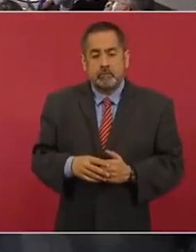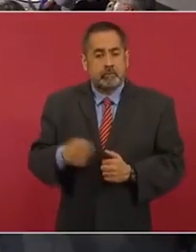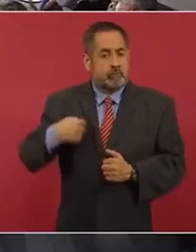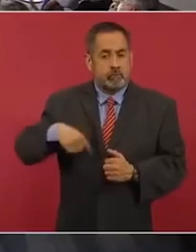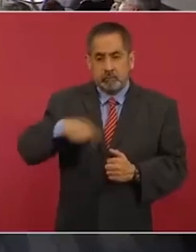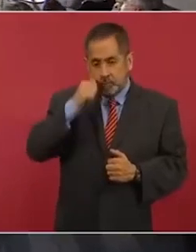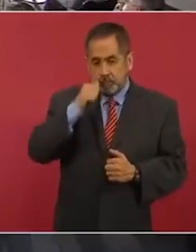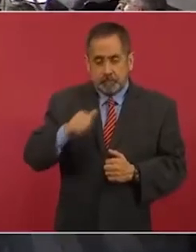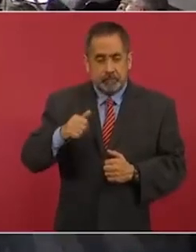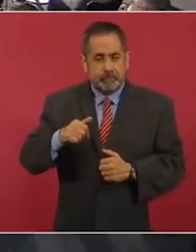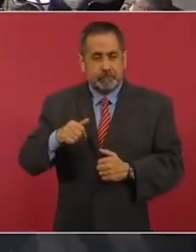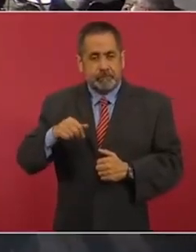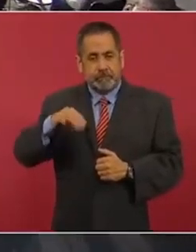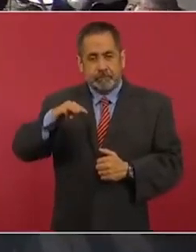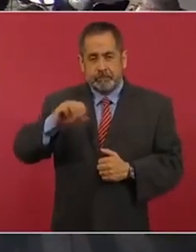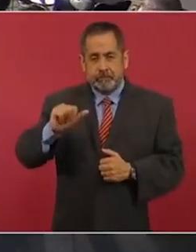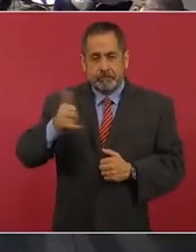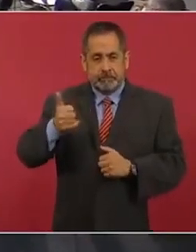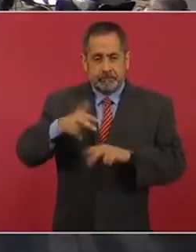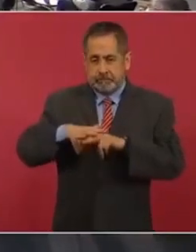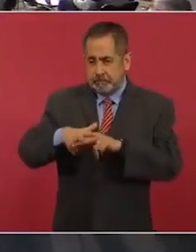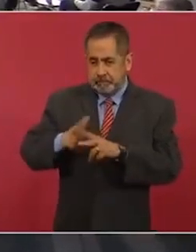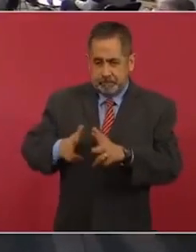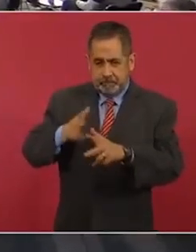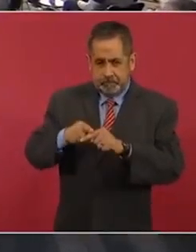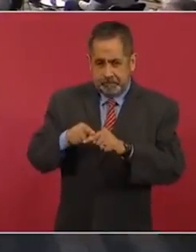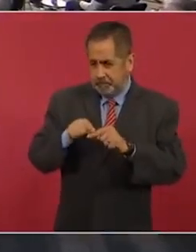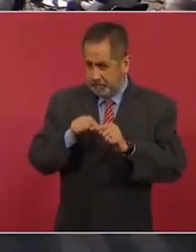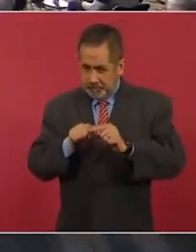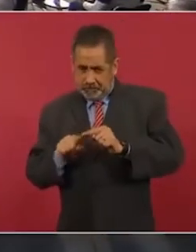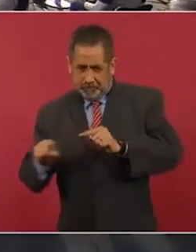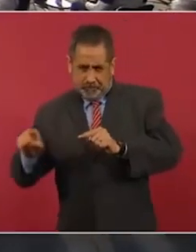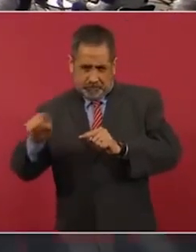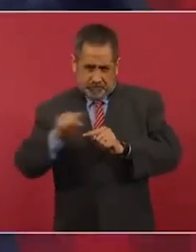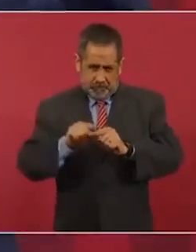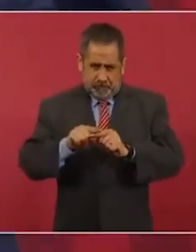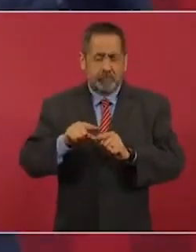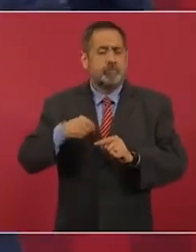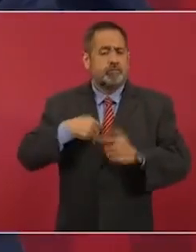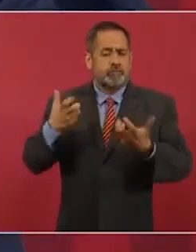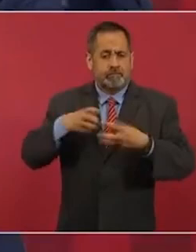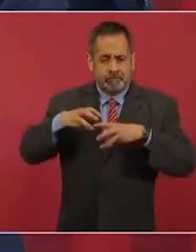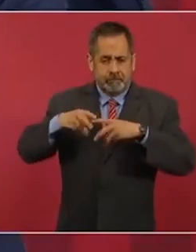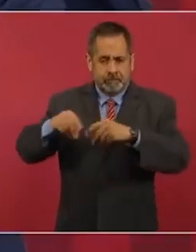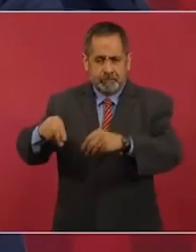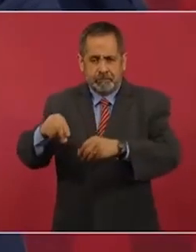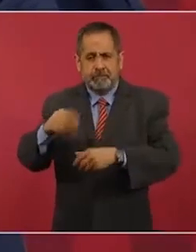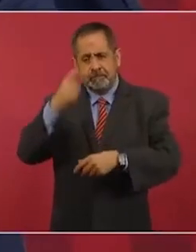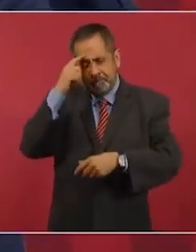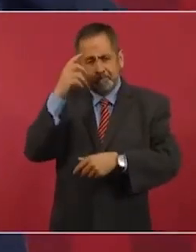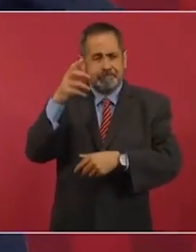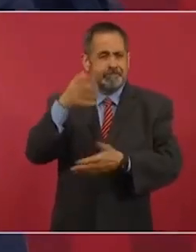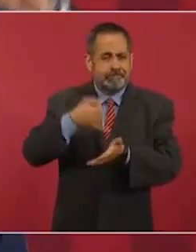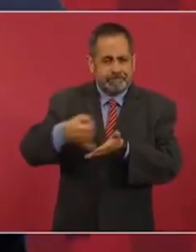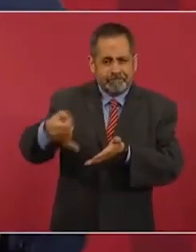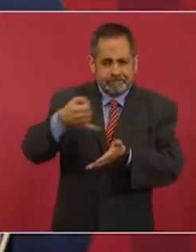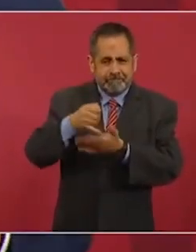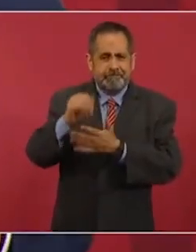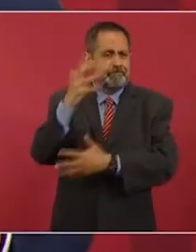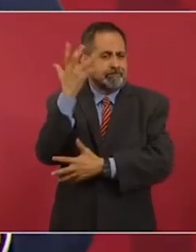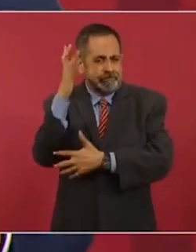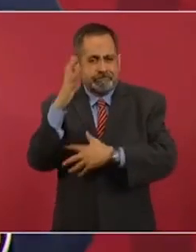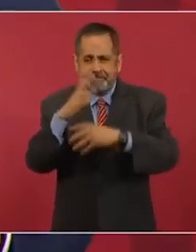la ruta del Tren Maya sembrando árboles frutales, maderables, como